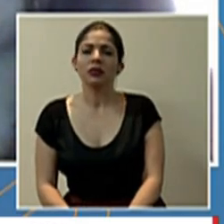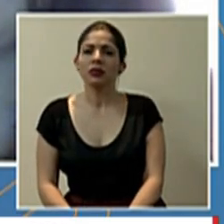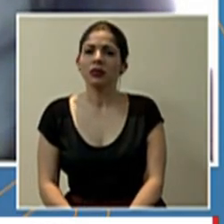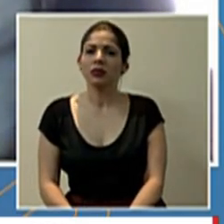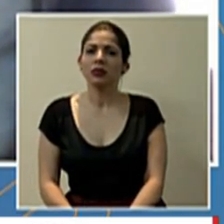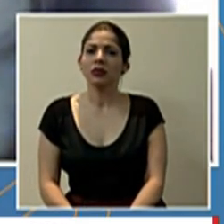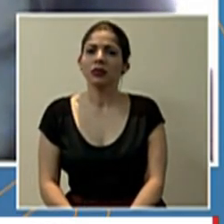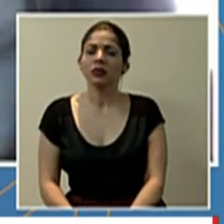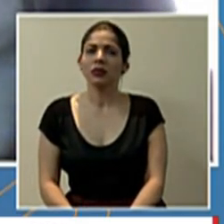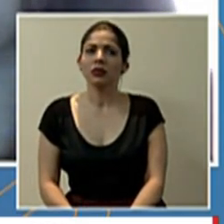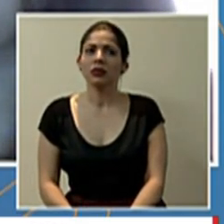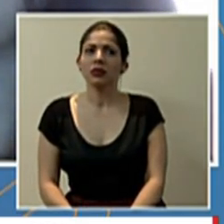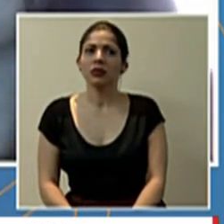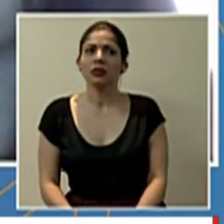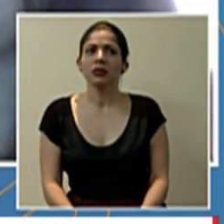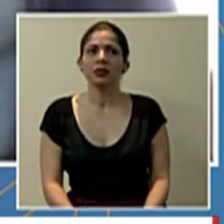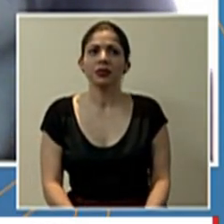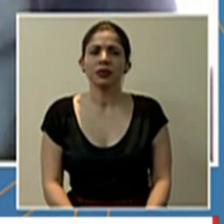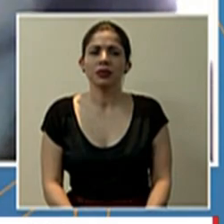Gracias.